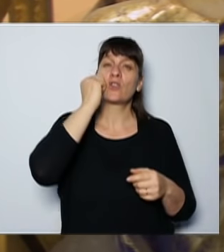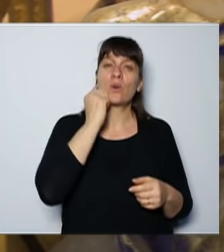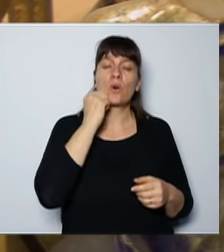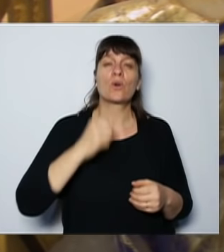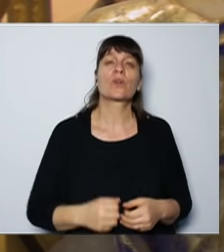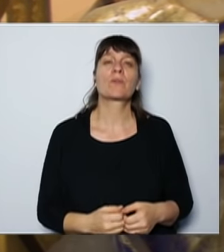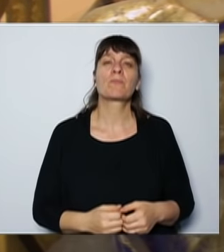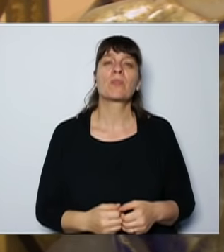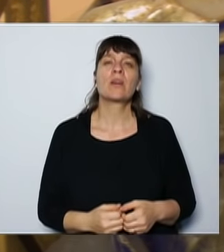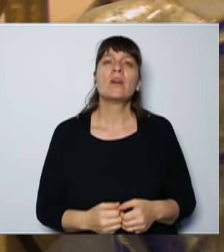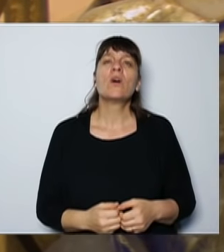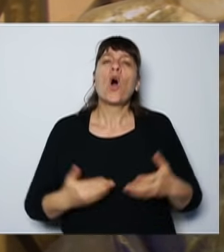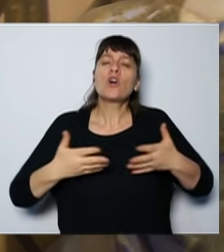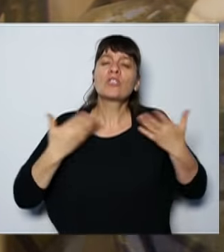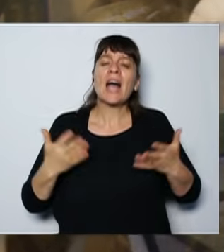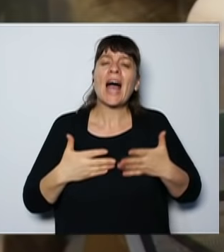el Señor.